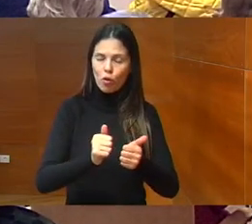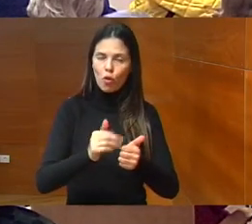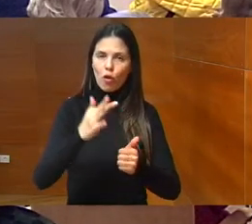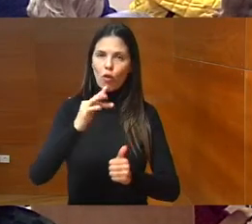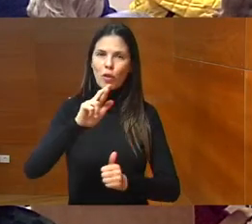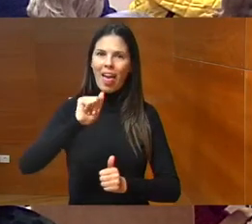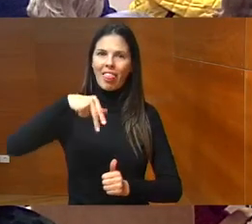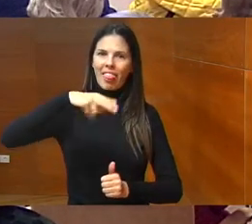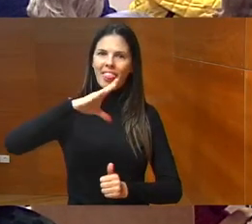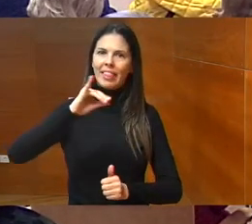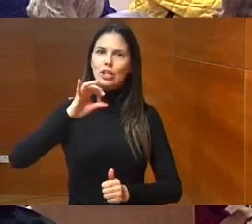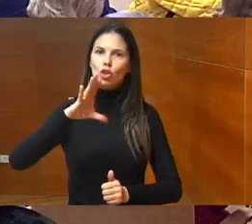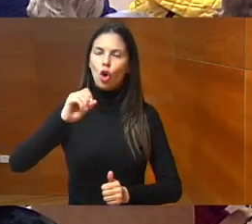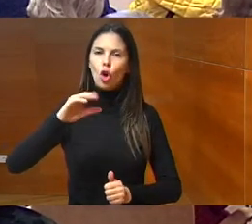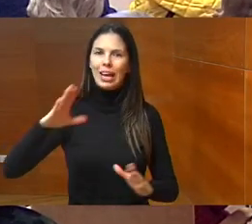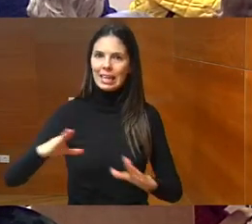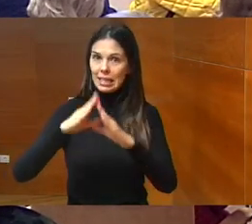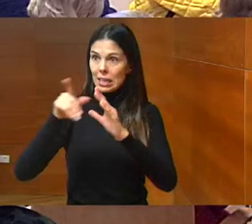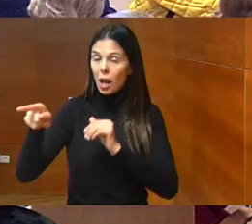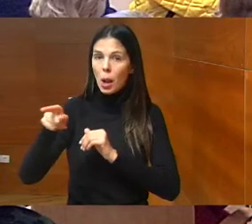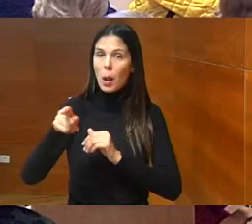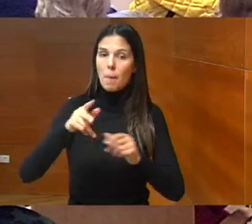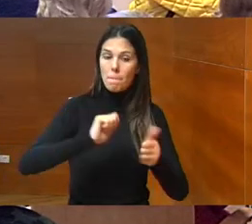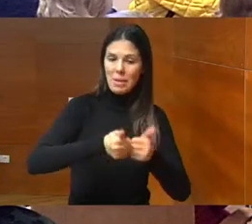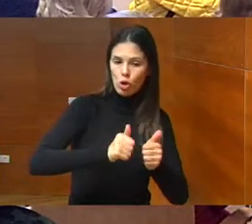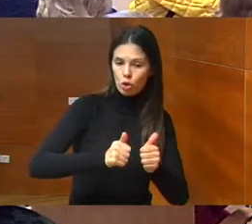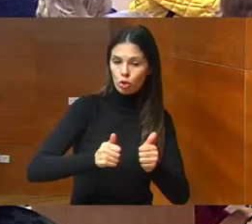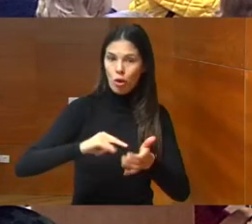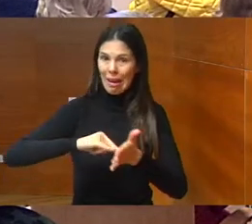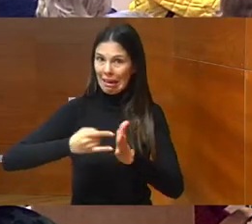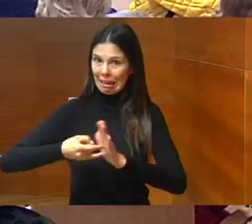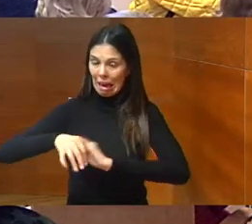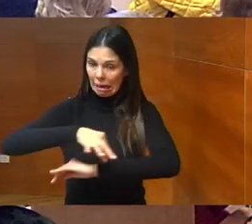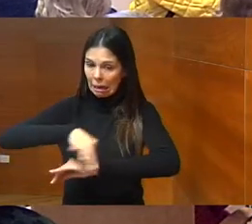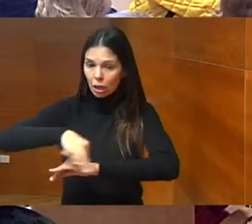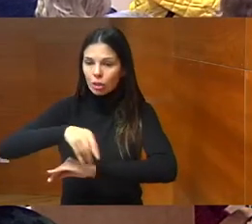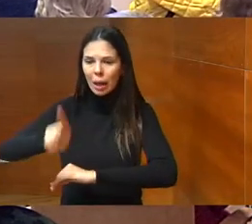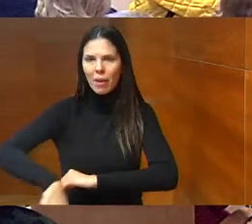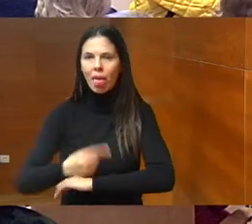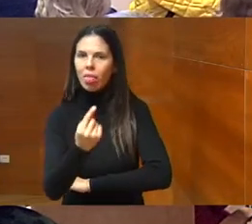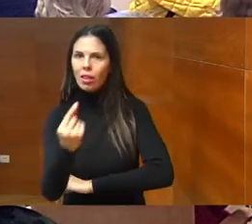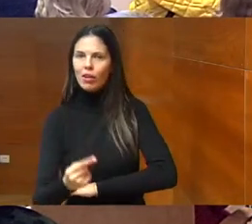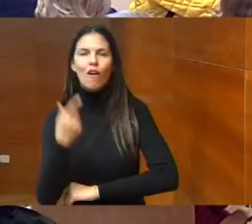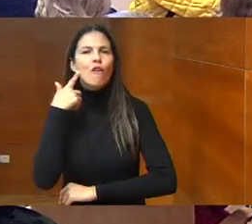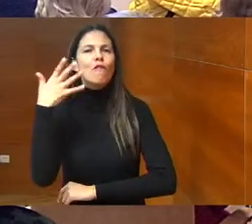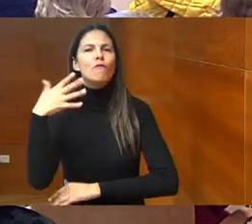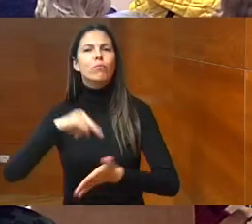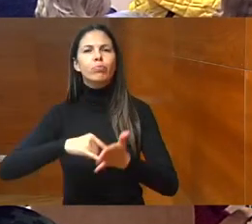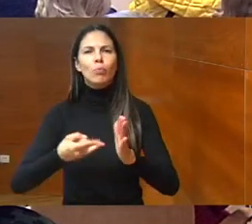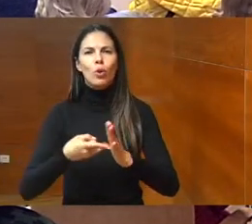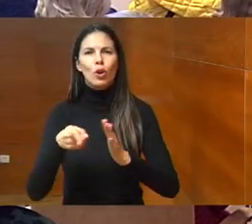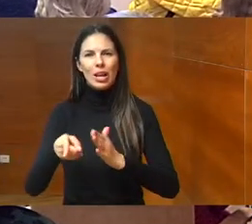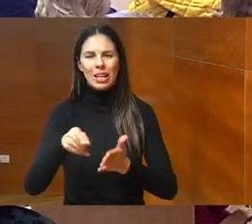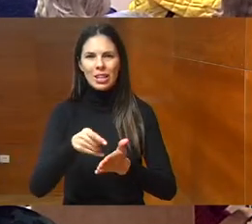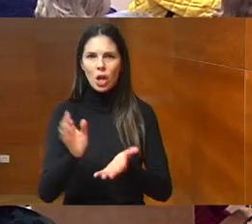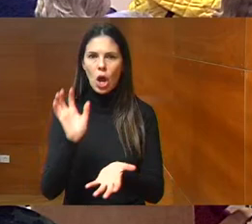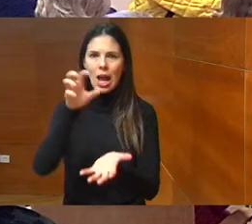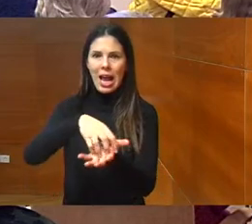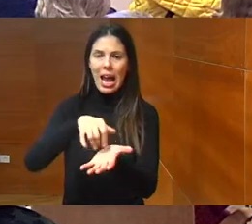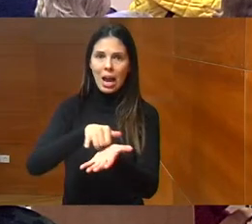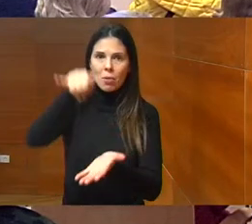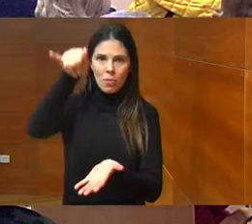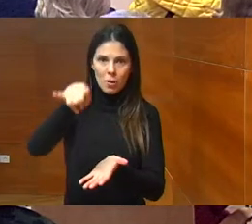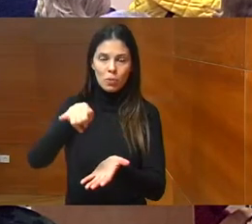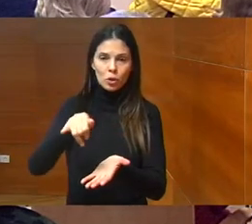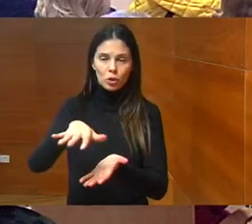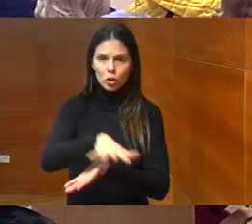además de ser piloto ingeniero diseño o que fue o famoso proyecto de aeropuerto trans oceánico